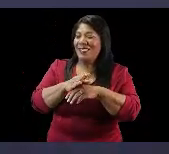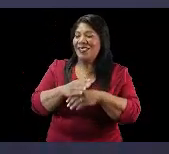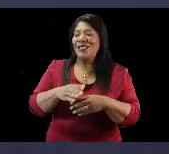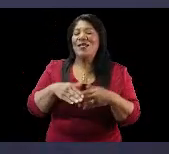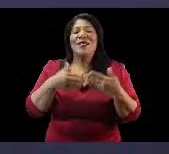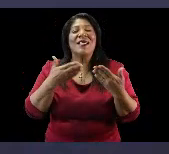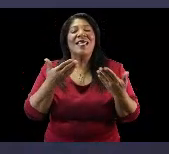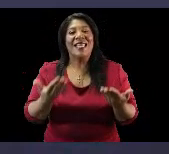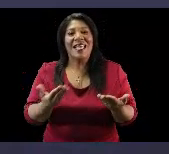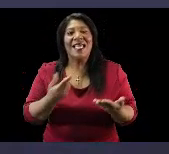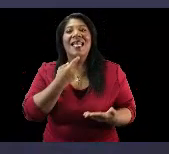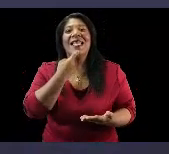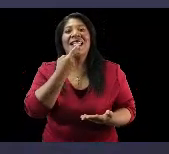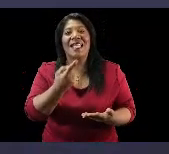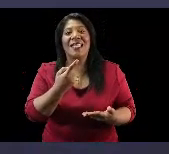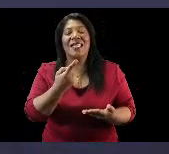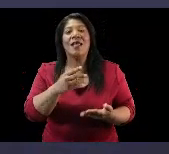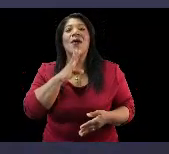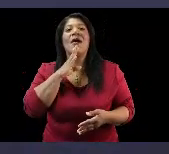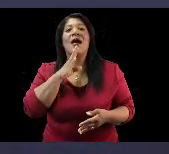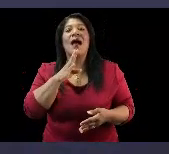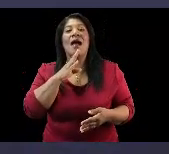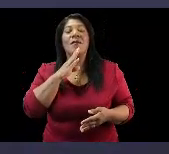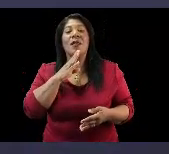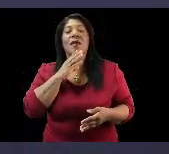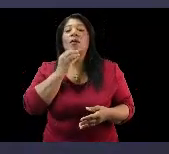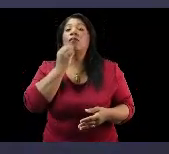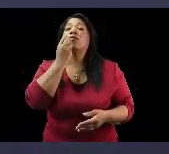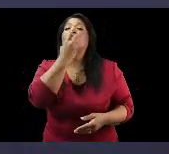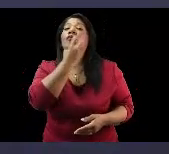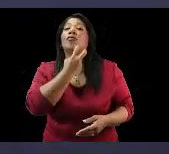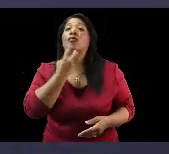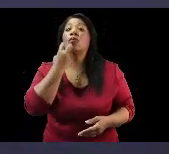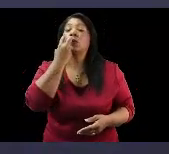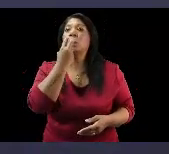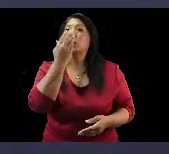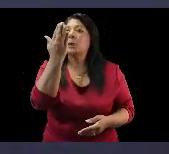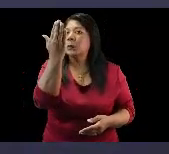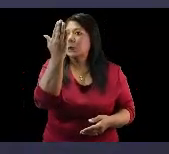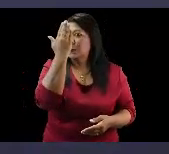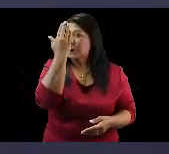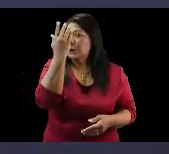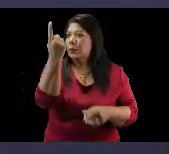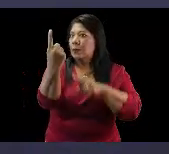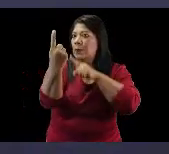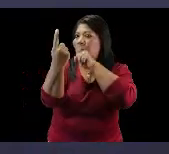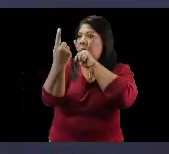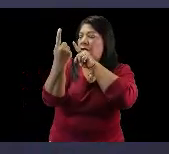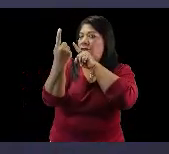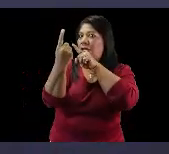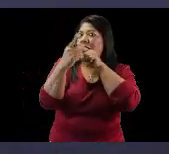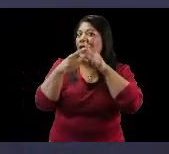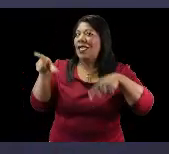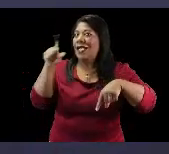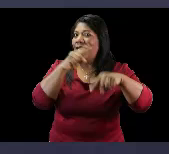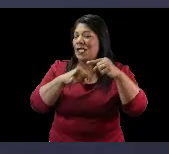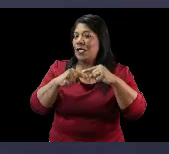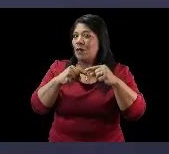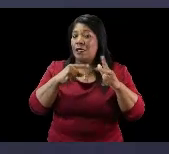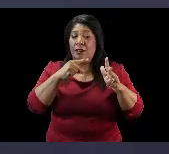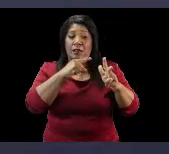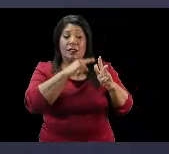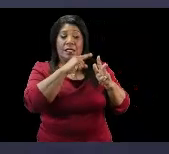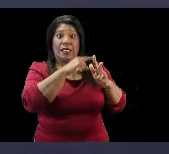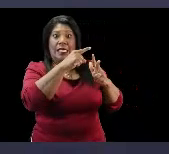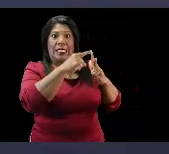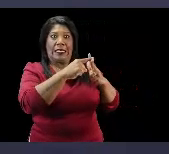recomendación es que hablemos despacio, siempre de frente. En la lengua de señas se